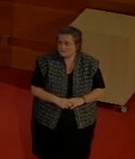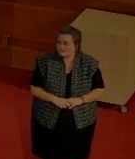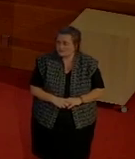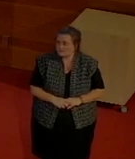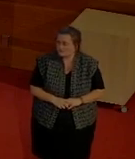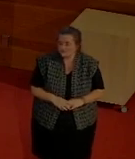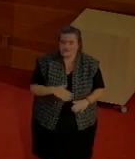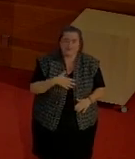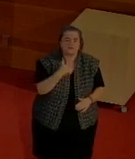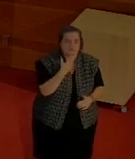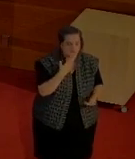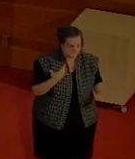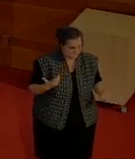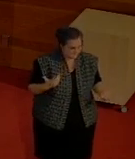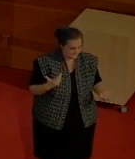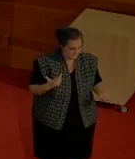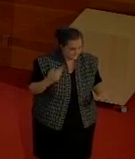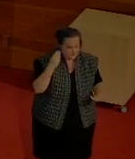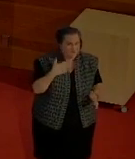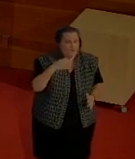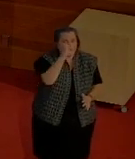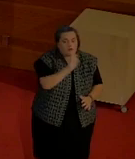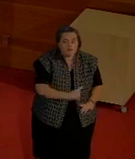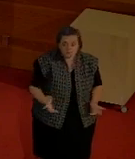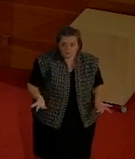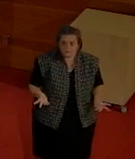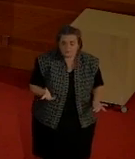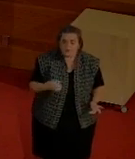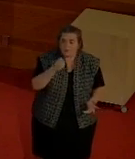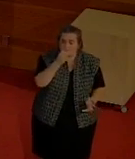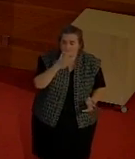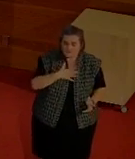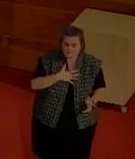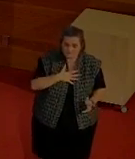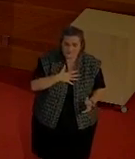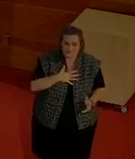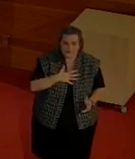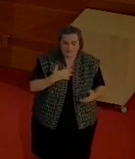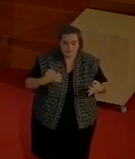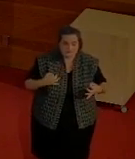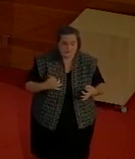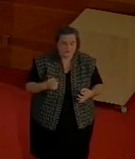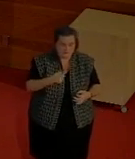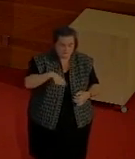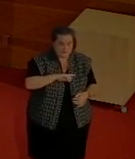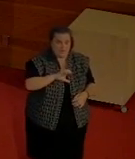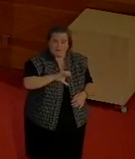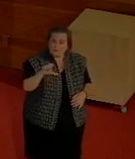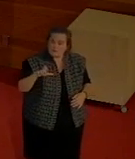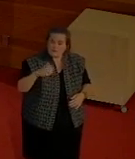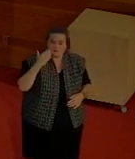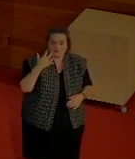quiero decir con esto que creo que no es una opinión es decir nuestro bienestar y nuestra seguridad como europeos privilegiados depende de que